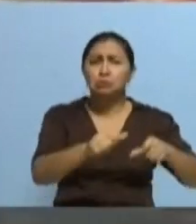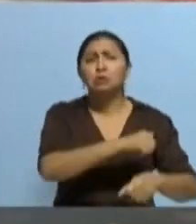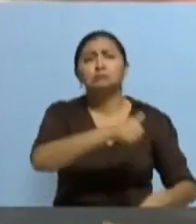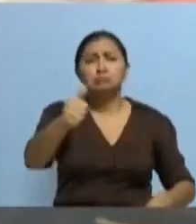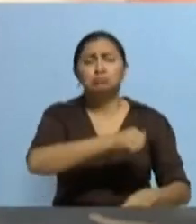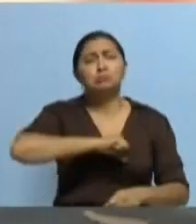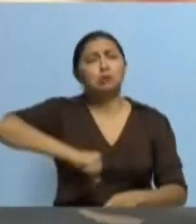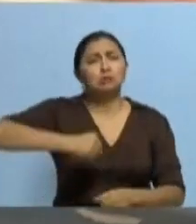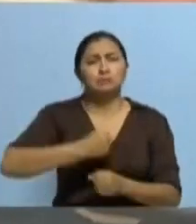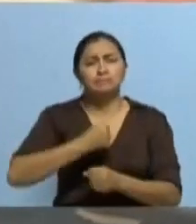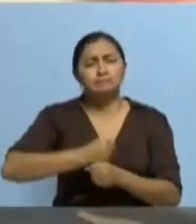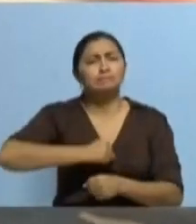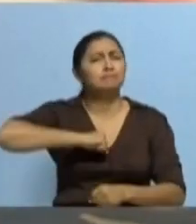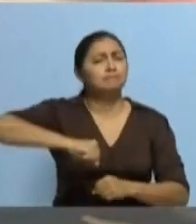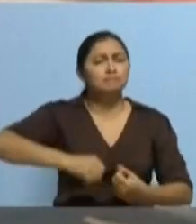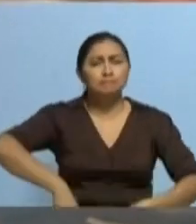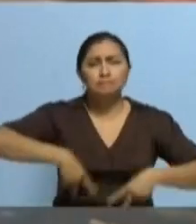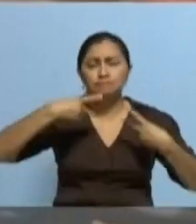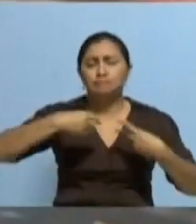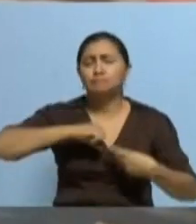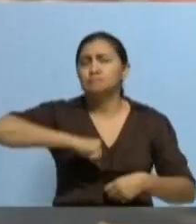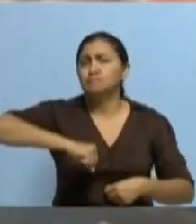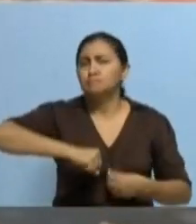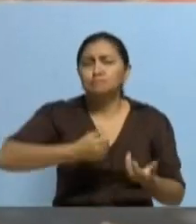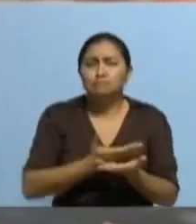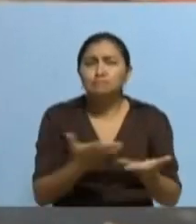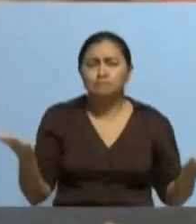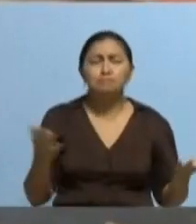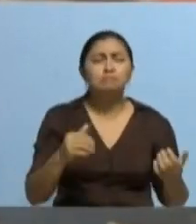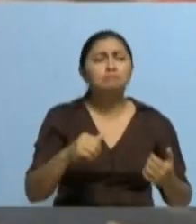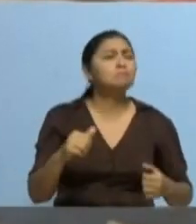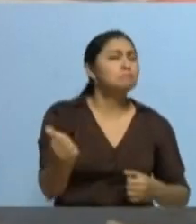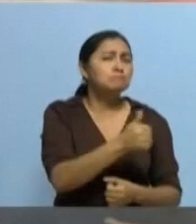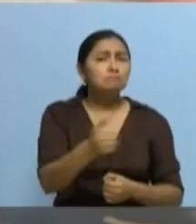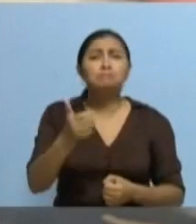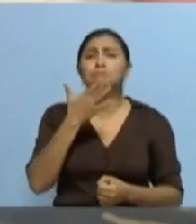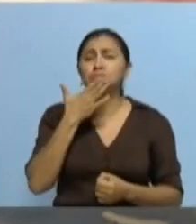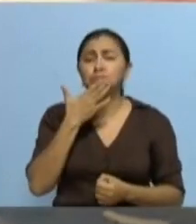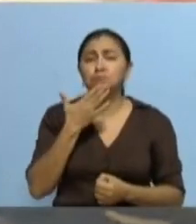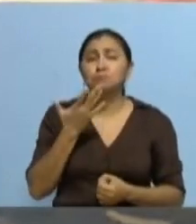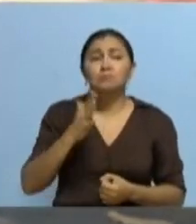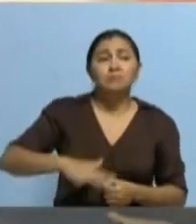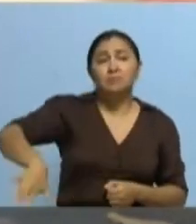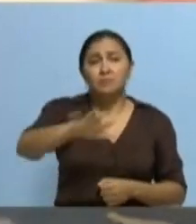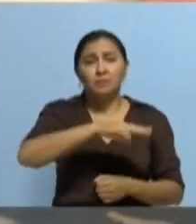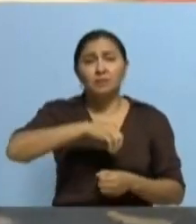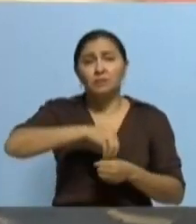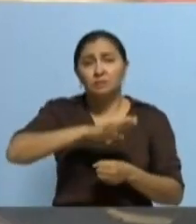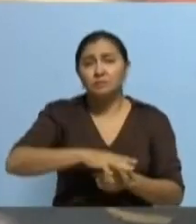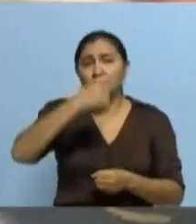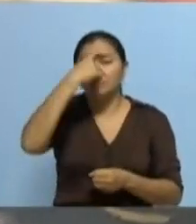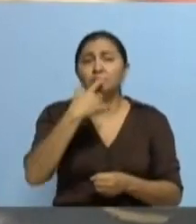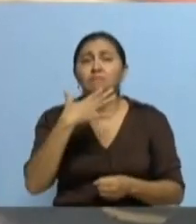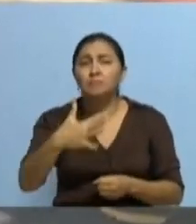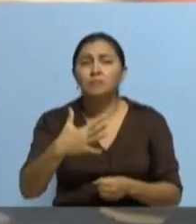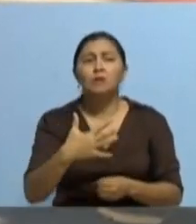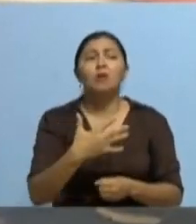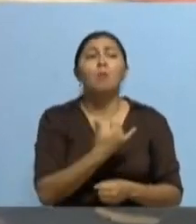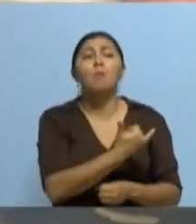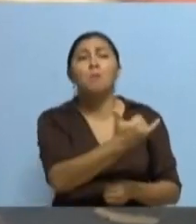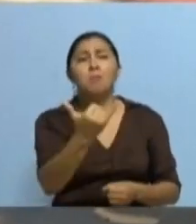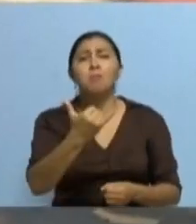al trabajo, el derecho a la vida. Aquí en el distrito de Santa Marta no tenemos presencia